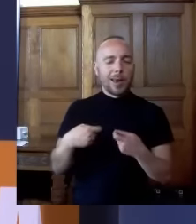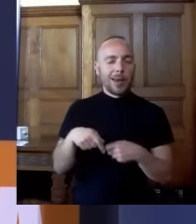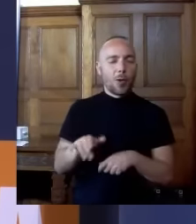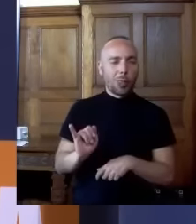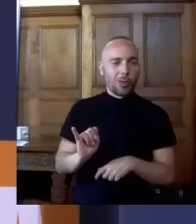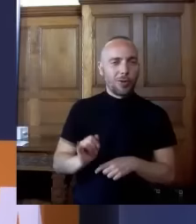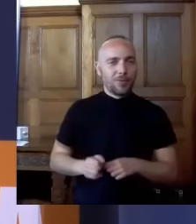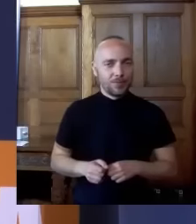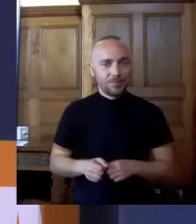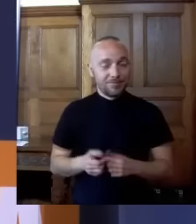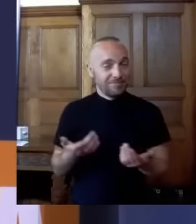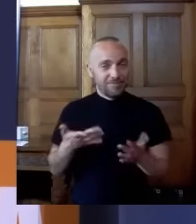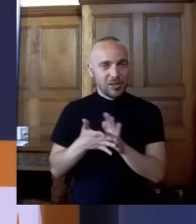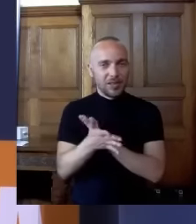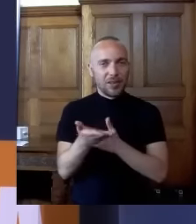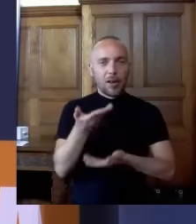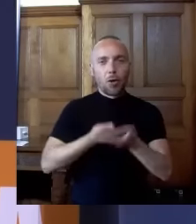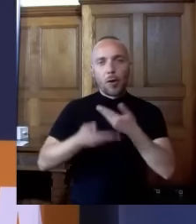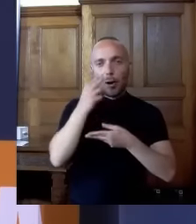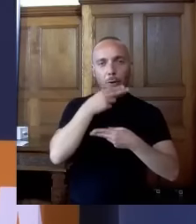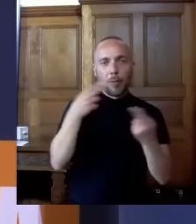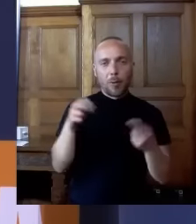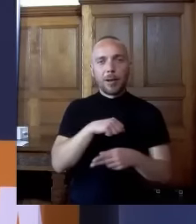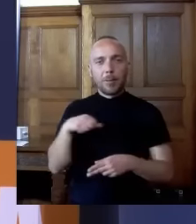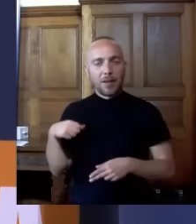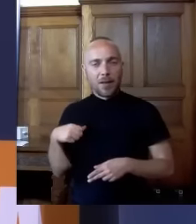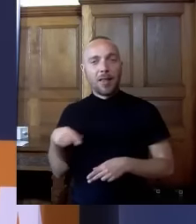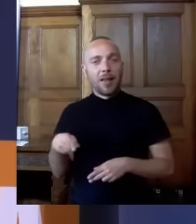la colaboración público-privada Que aquí hay negoci